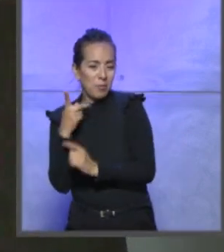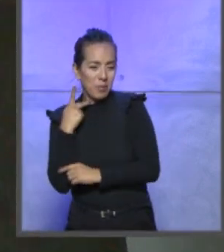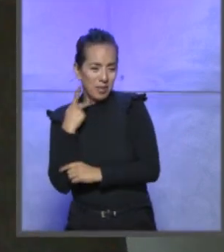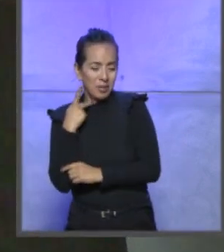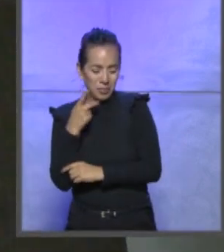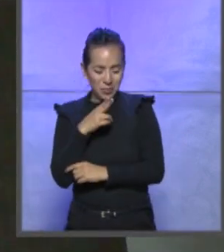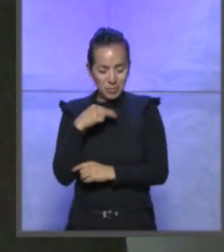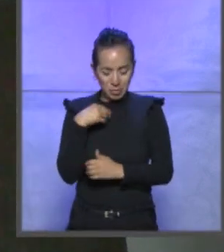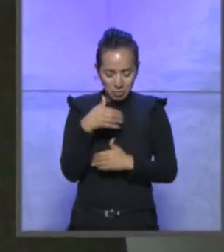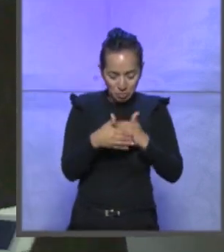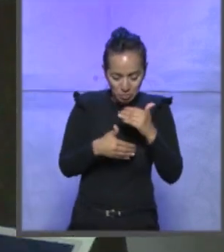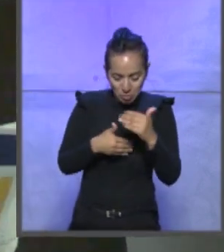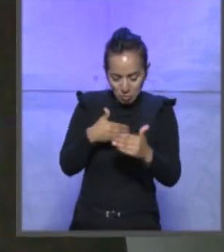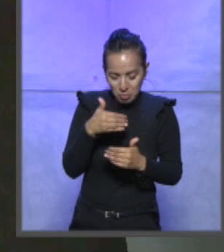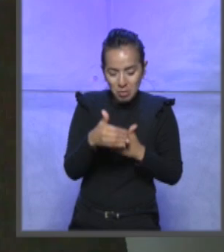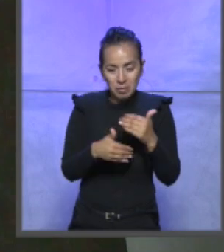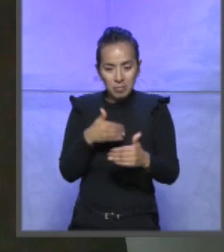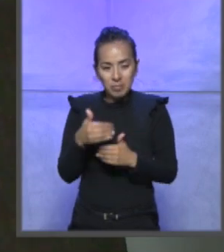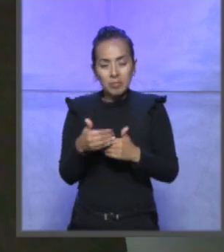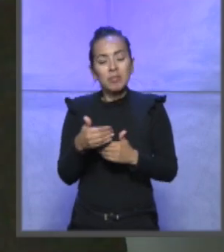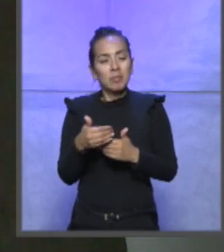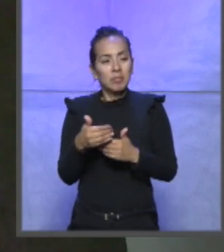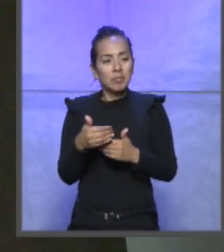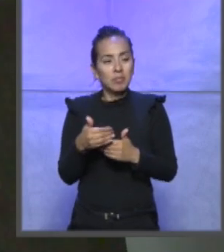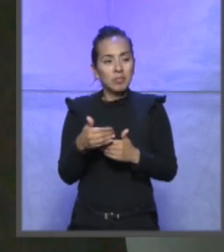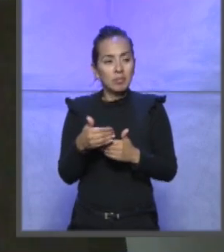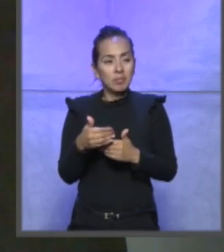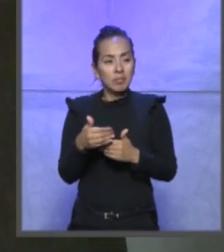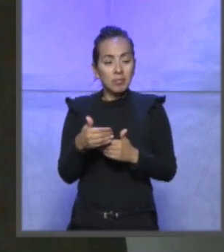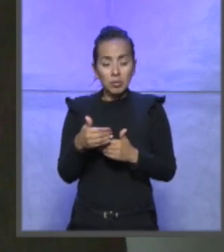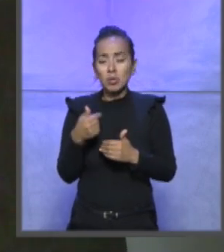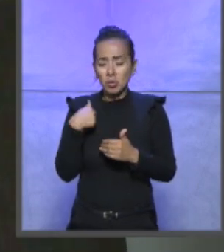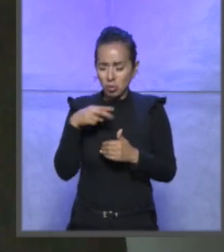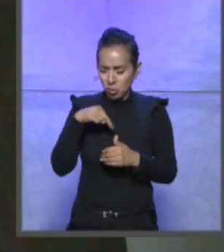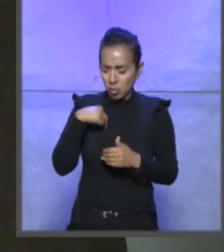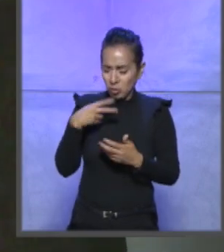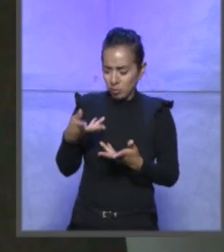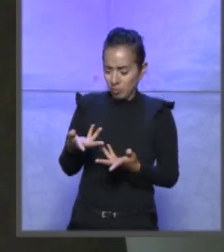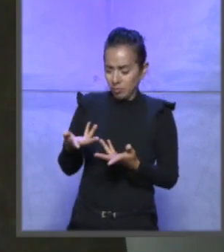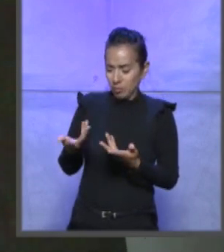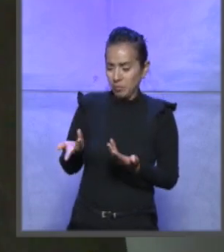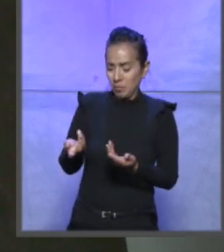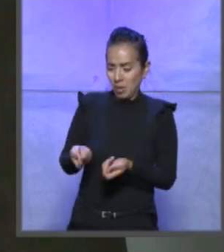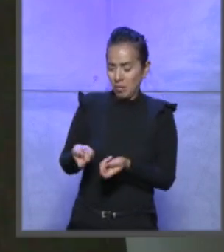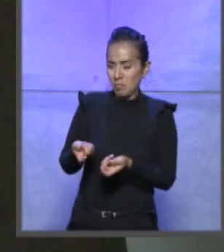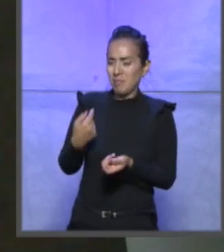pasamos un proceso en el cual estamos siendo empacados y luego nosotros percibimos la información